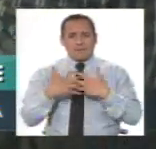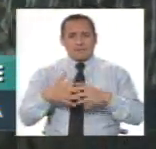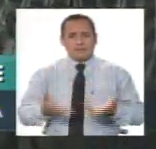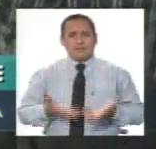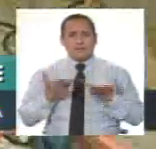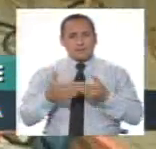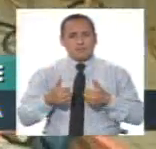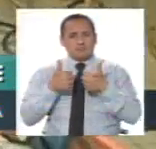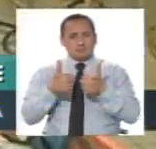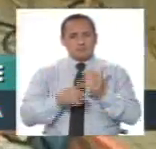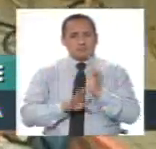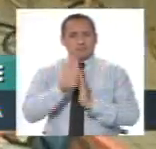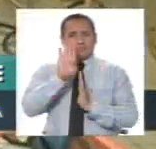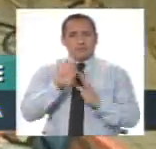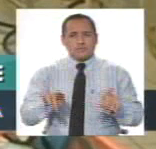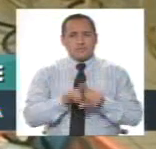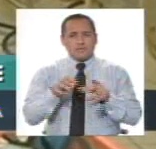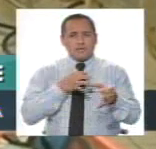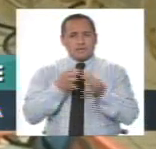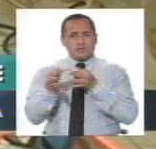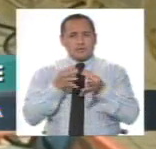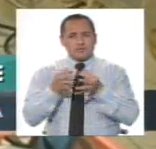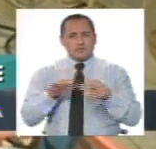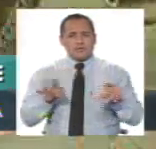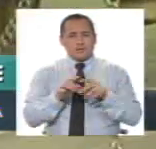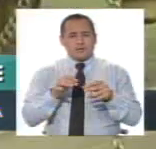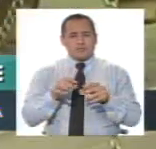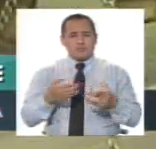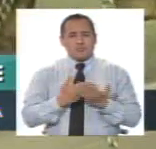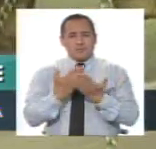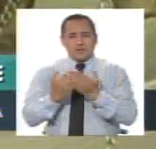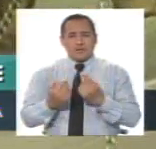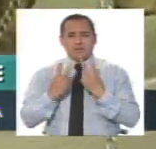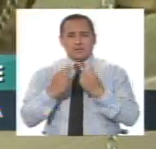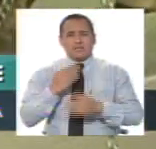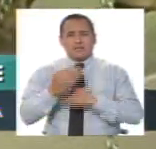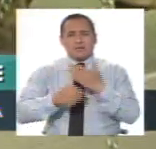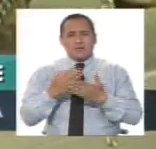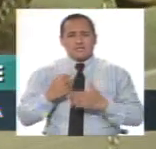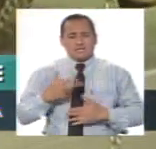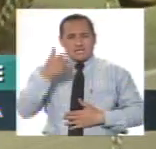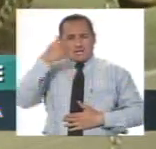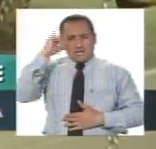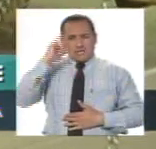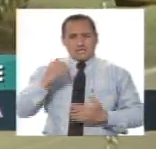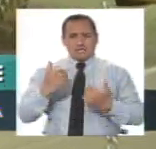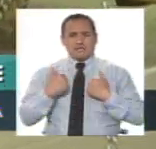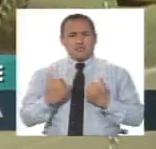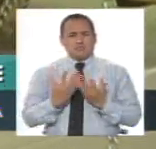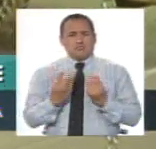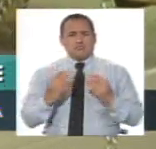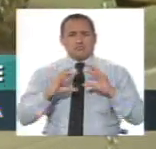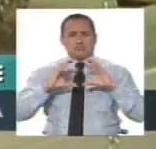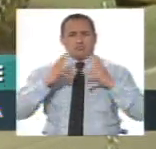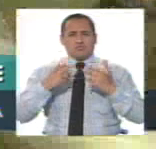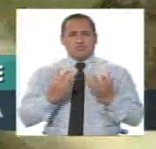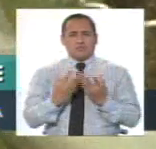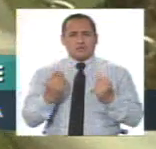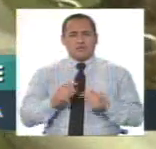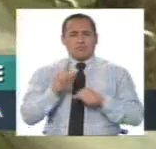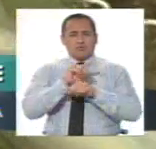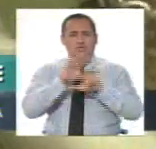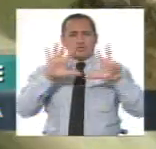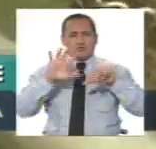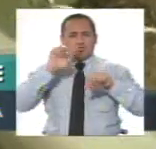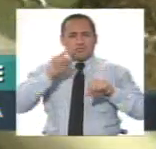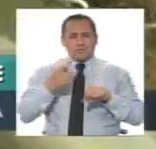han dado frutos. Durante la explicación se mencionaron cifras. La producción lechera había alcanzado récords mundiales, como 18.000